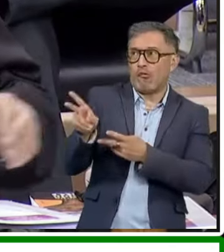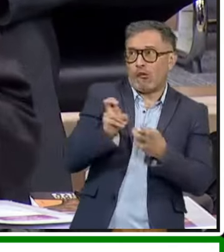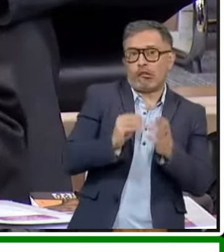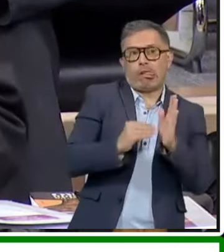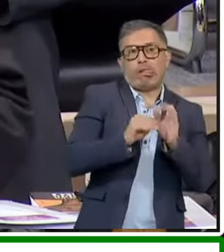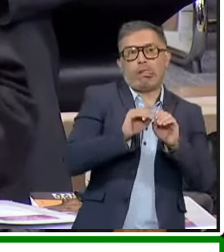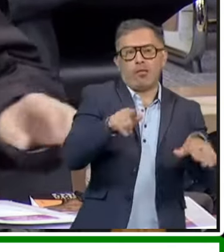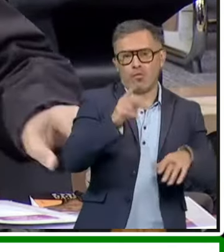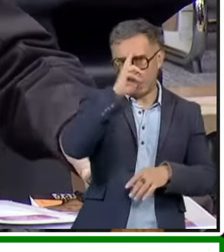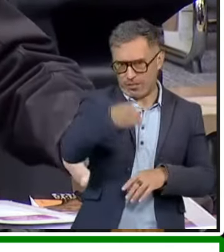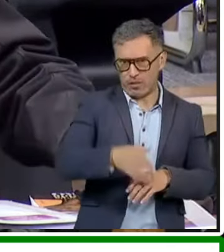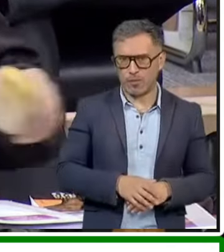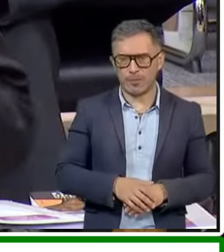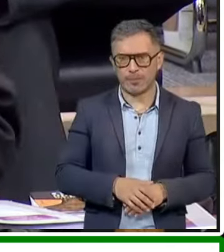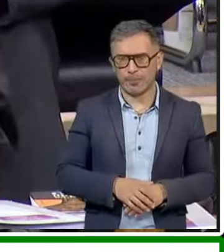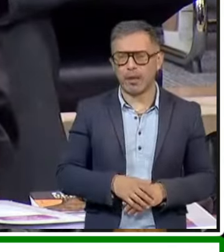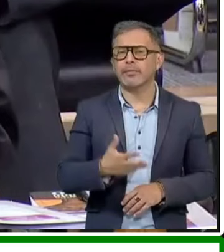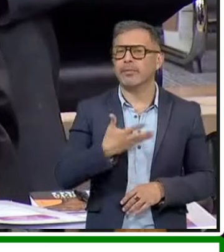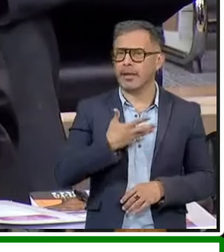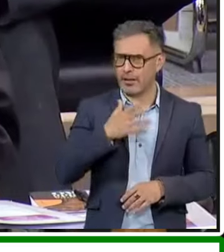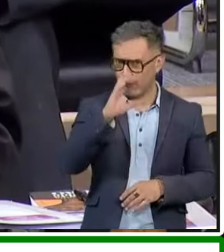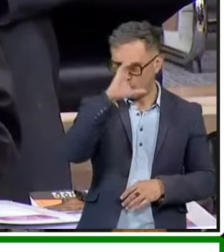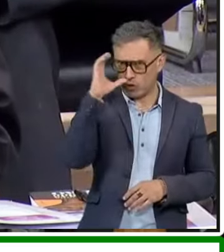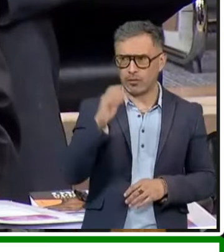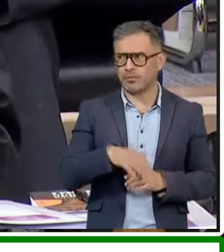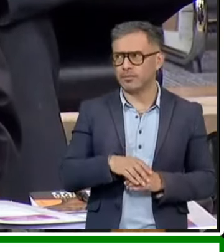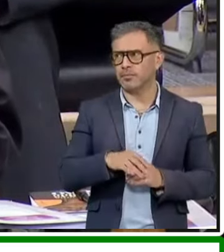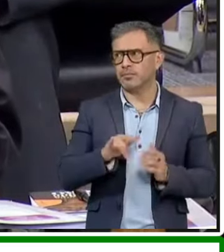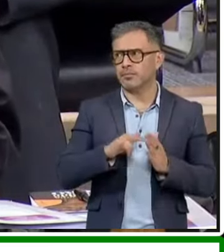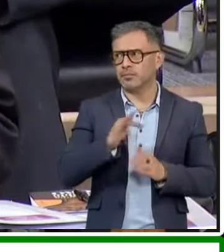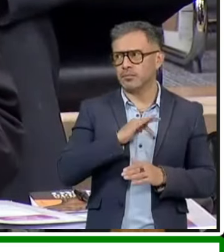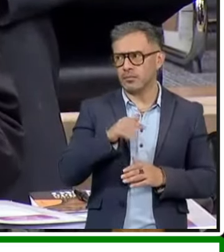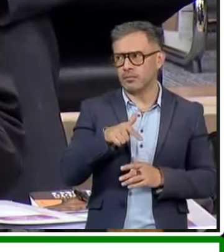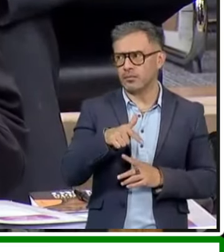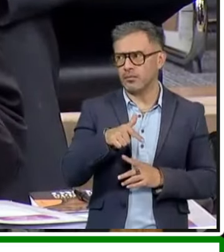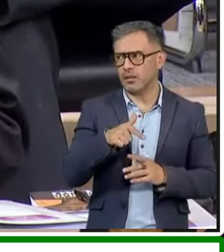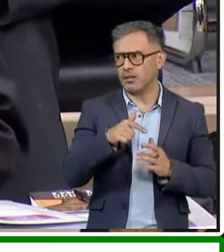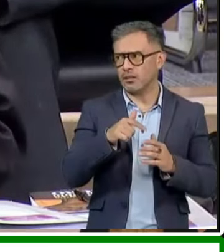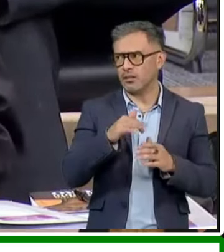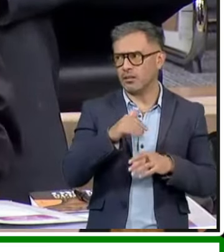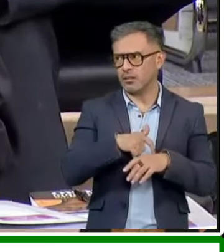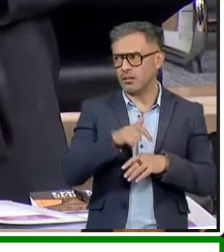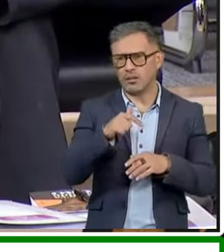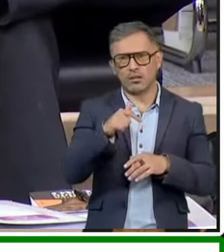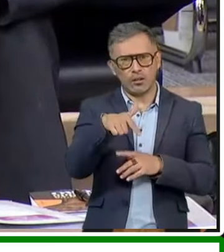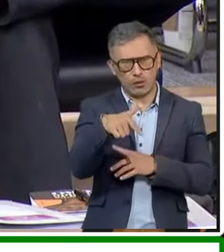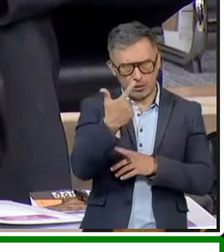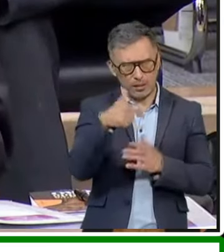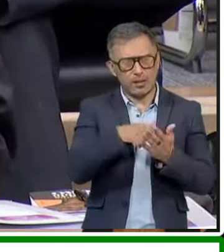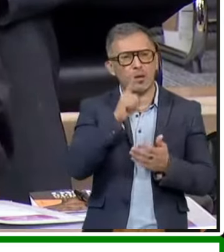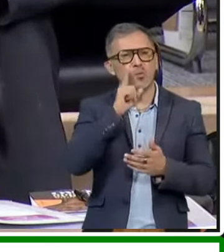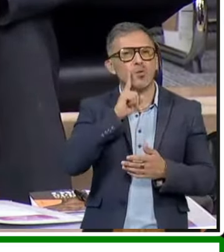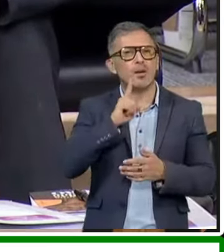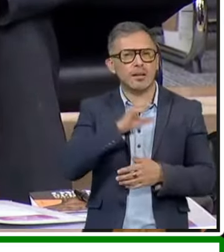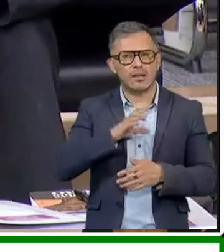Yo tengo aquí la foto, todavía cerca de las 12, seguía en las redes sociales de la candidata Berta